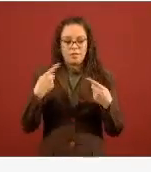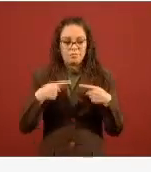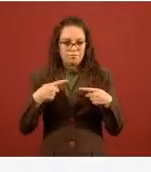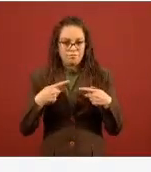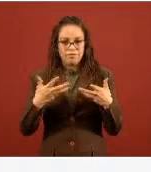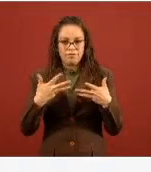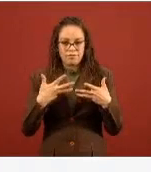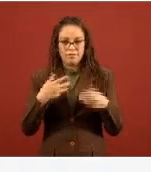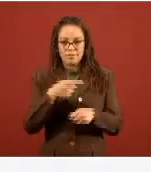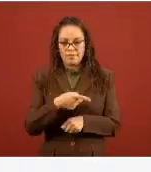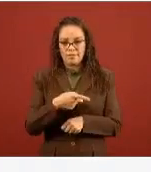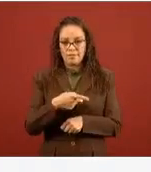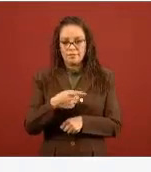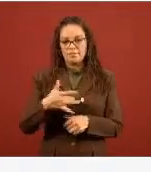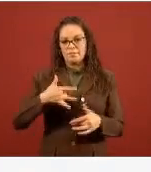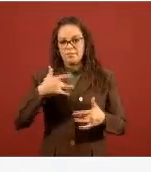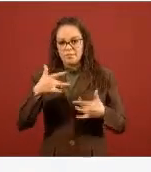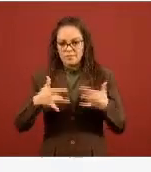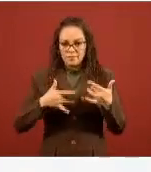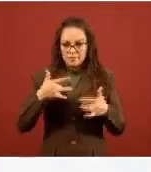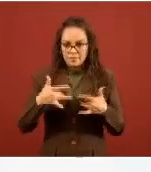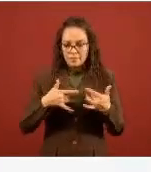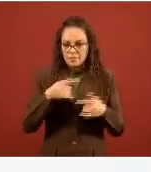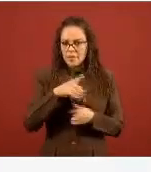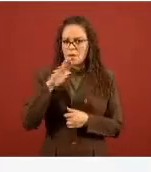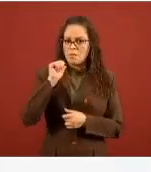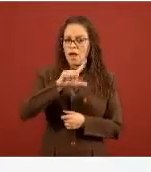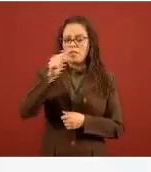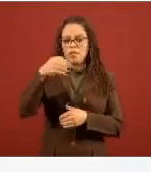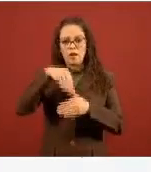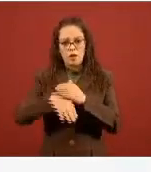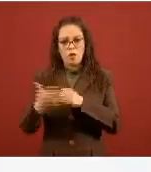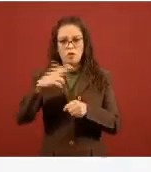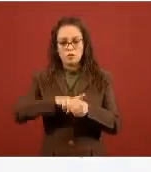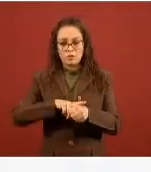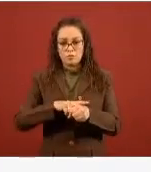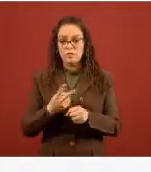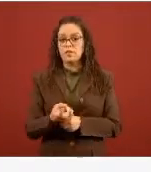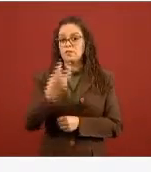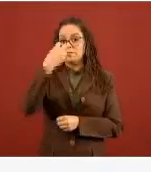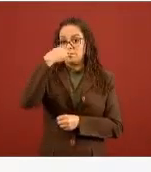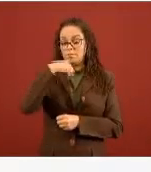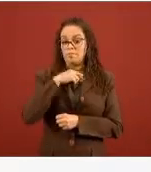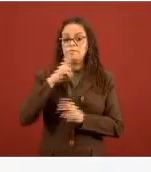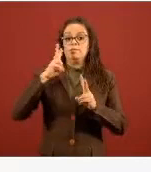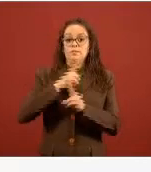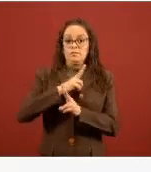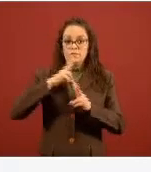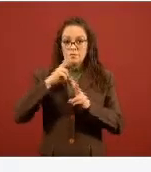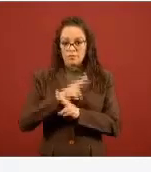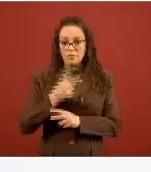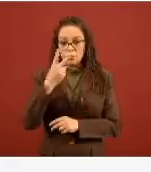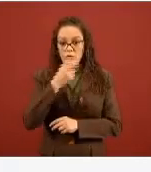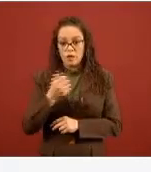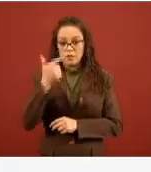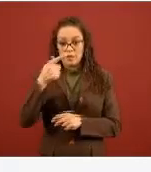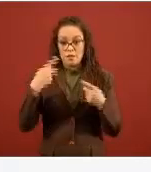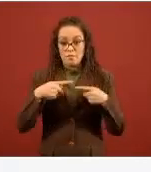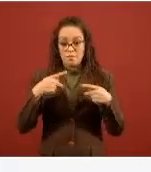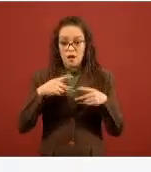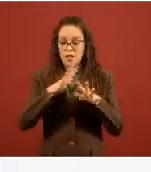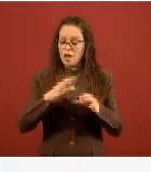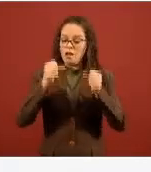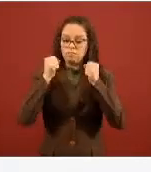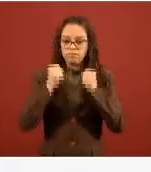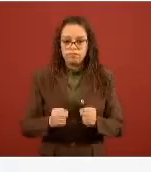que aparecen con característica de estar intubados, son 207 pacientes intubados